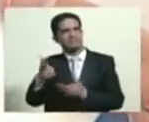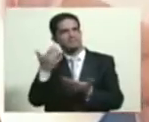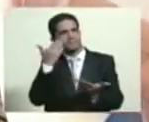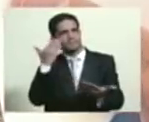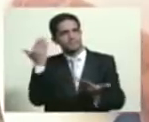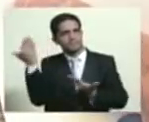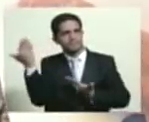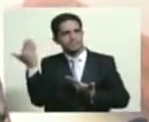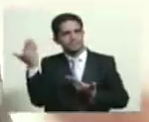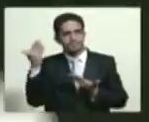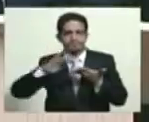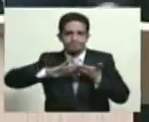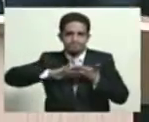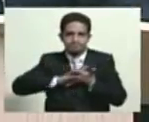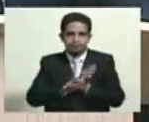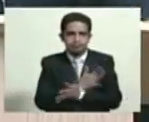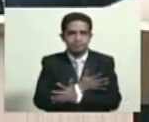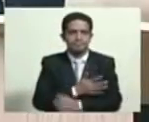Miren,